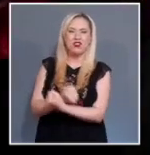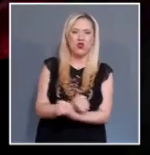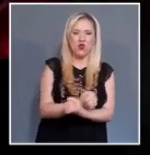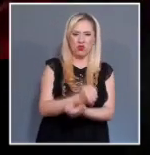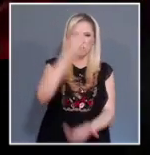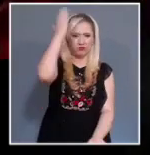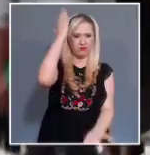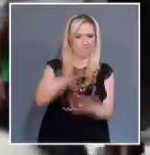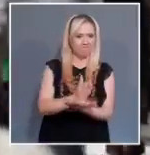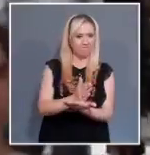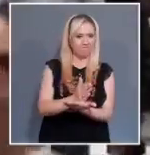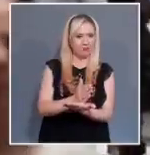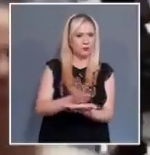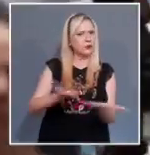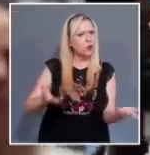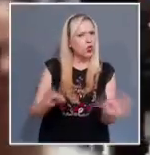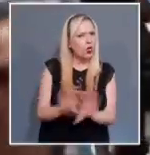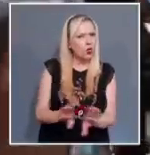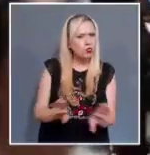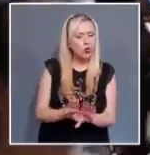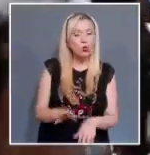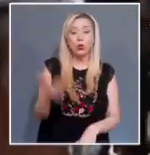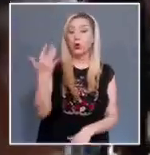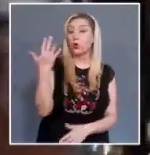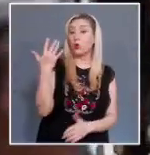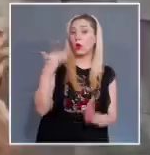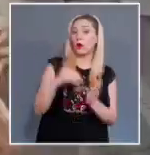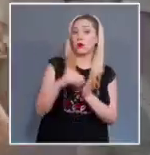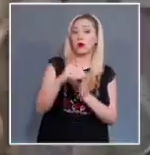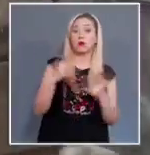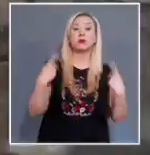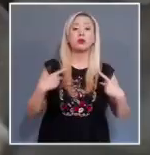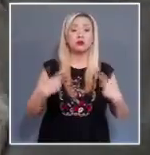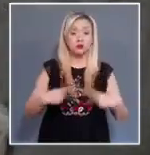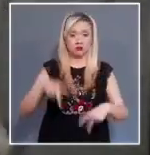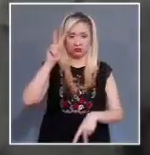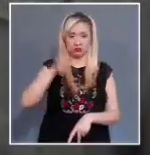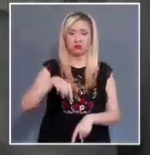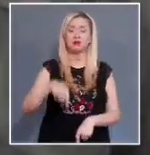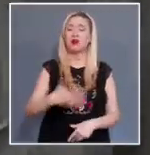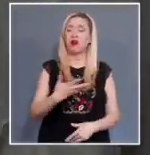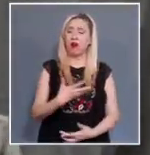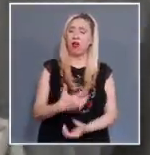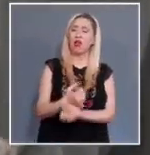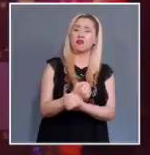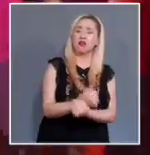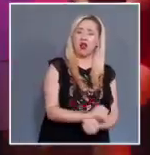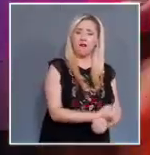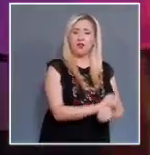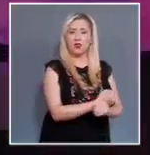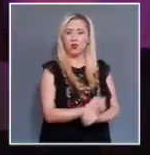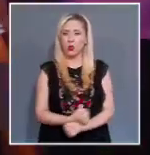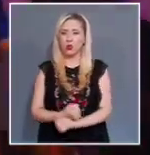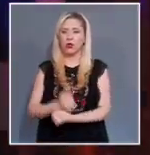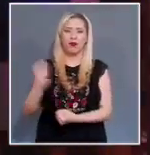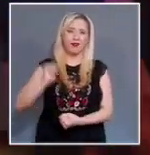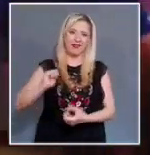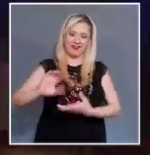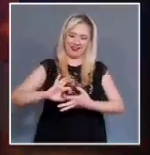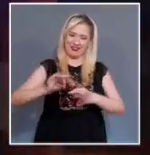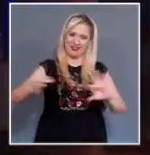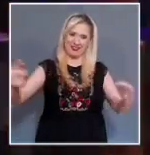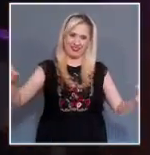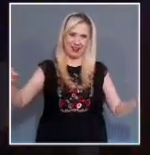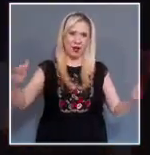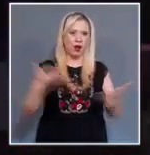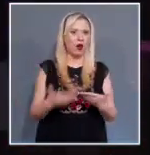Alrededor de 50 millones de personas en el mundo son víctimas de esclavitud moderna, un término sin definición legal, pero usado al manejar conceptos como trabajo y